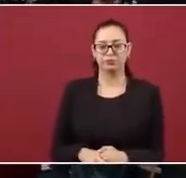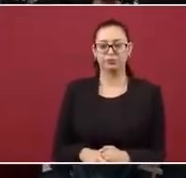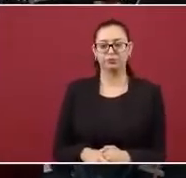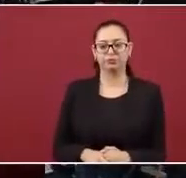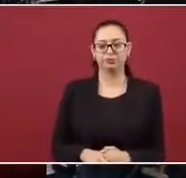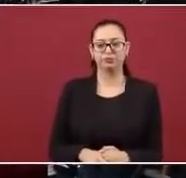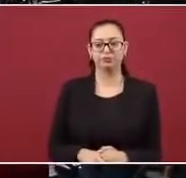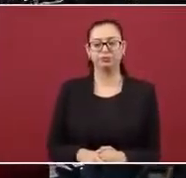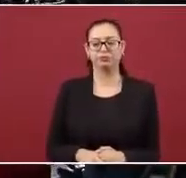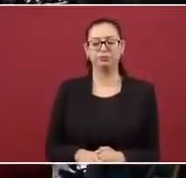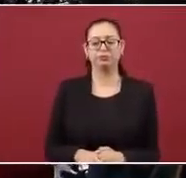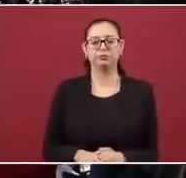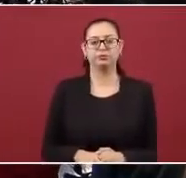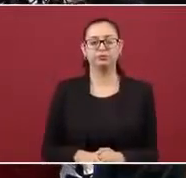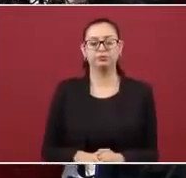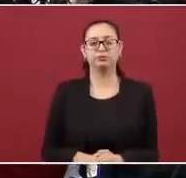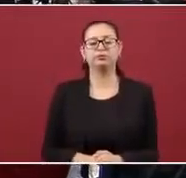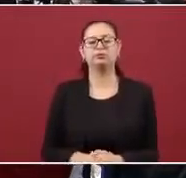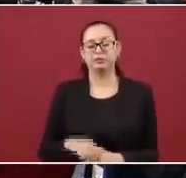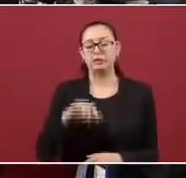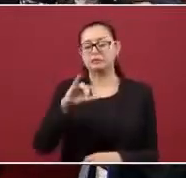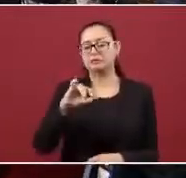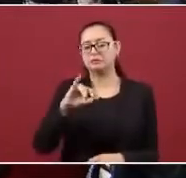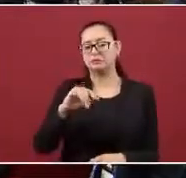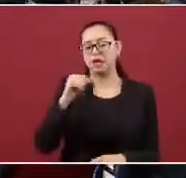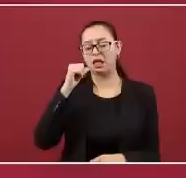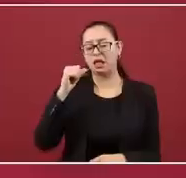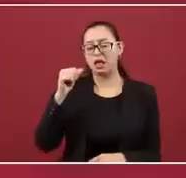Estuve con el presidente de la CRE.